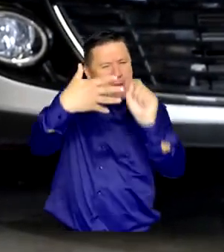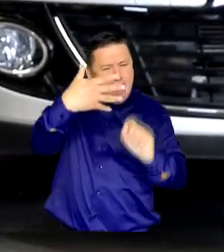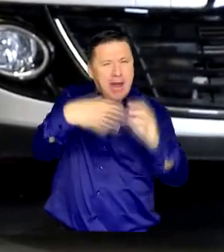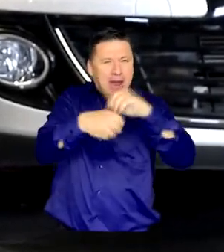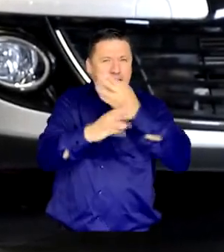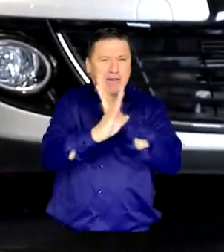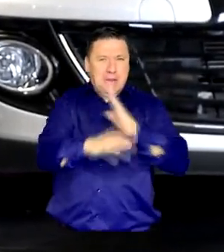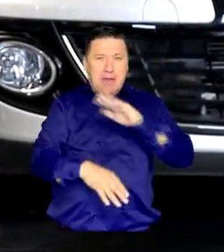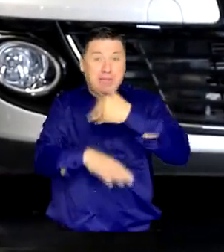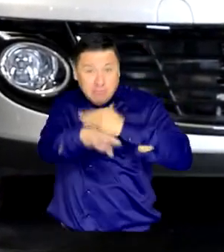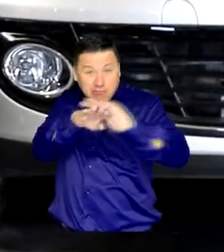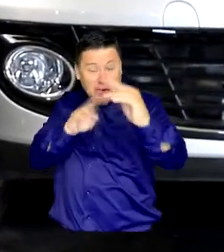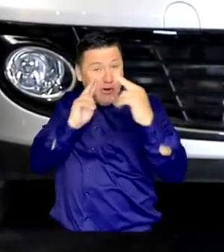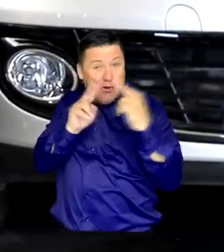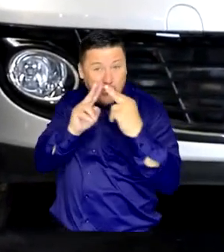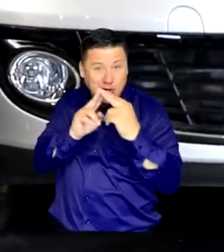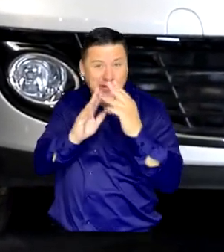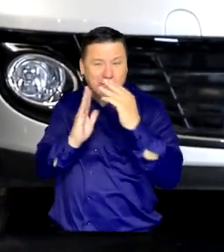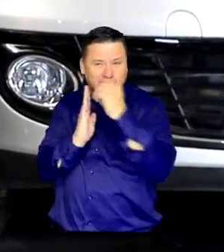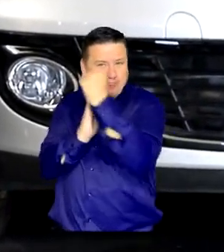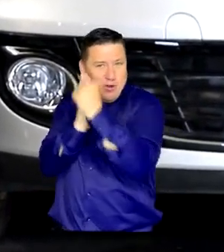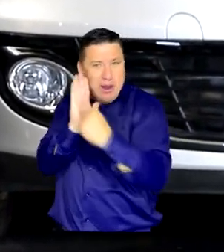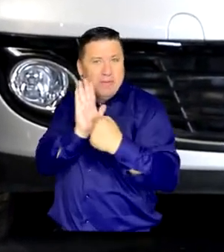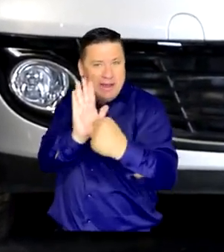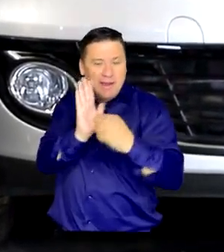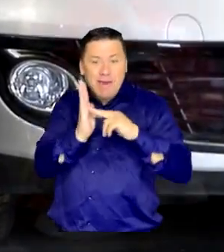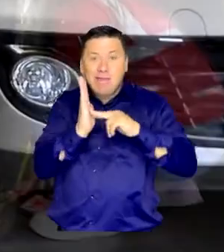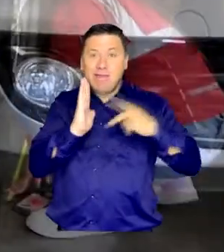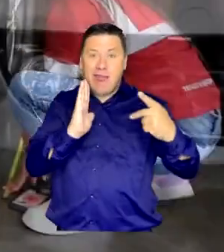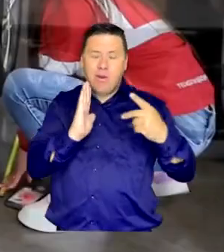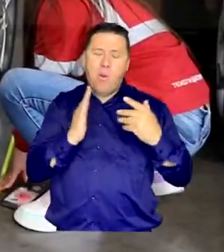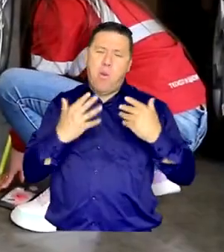mecánica, algo de seguridad vial. Los invito a conocer esta